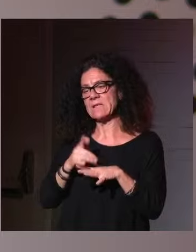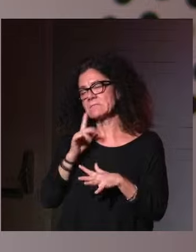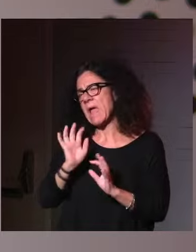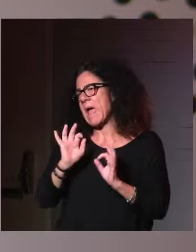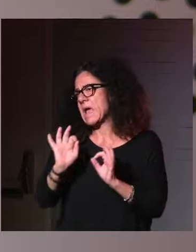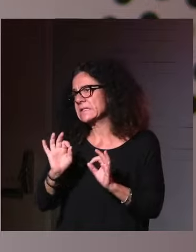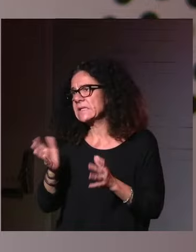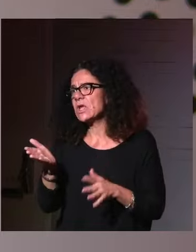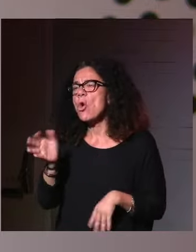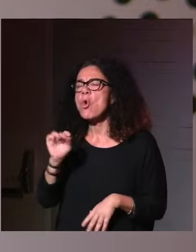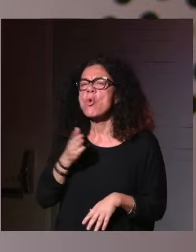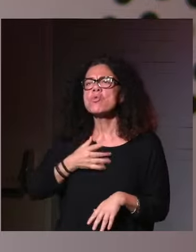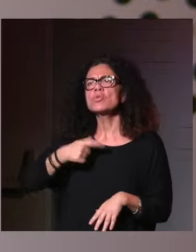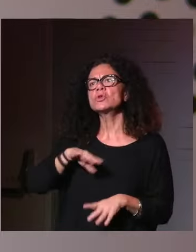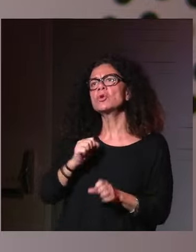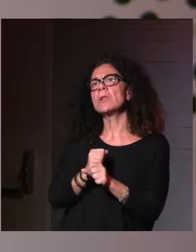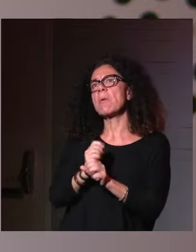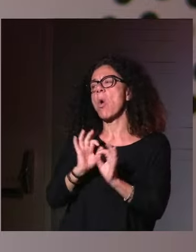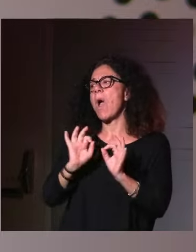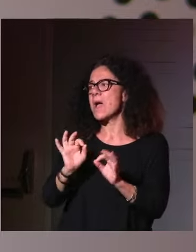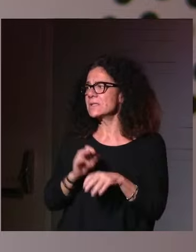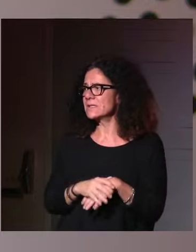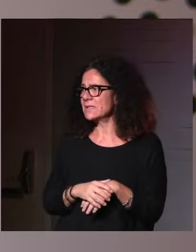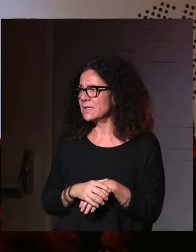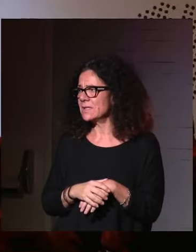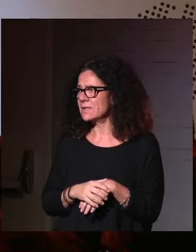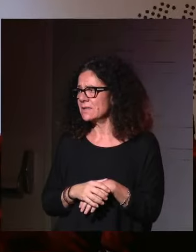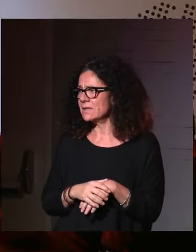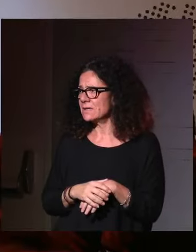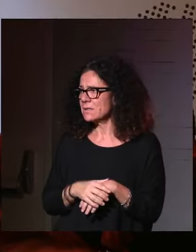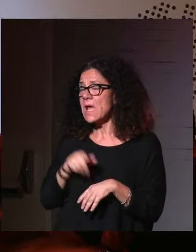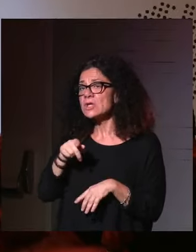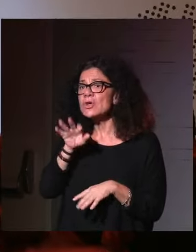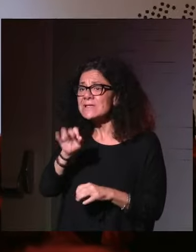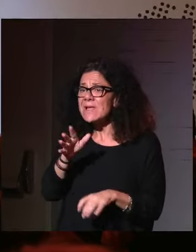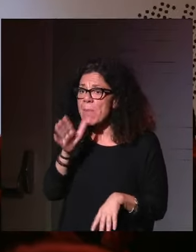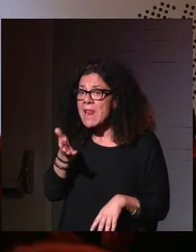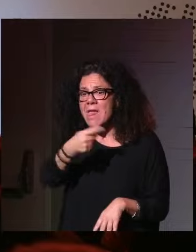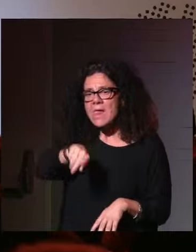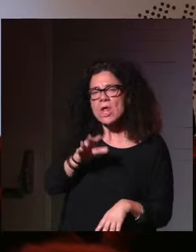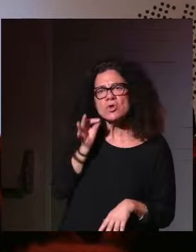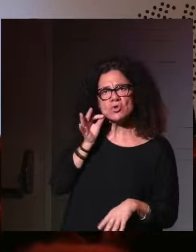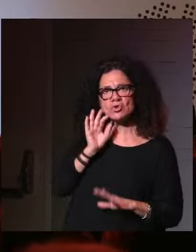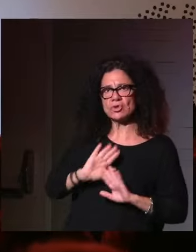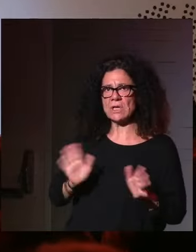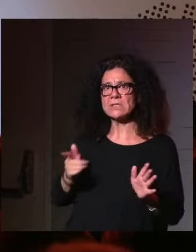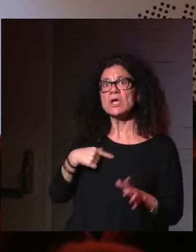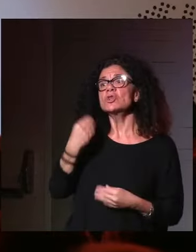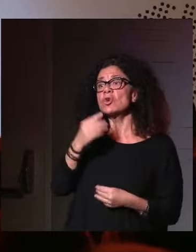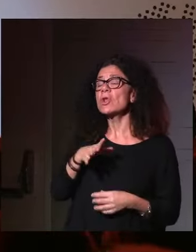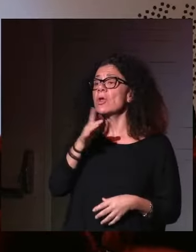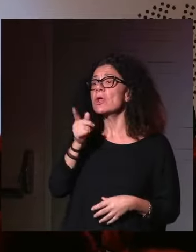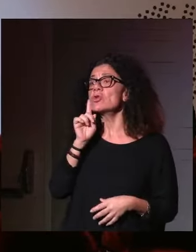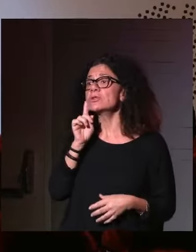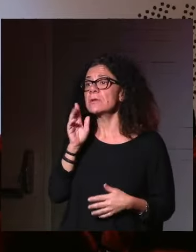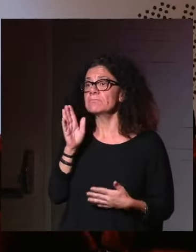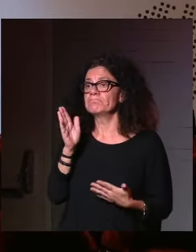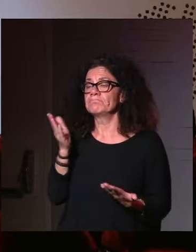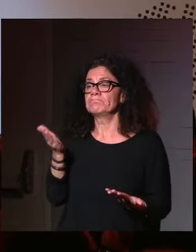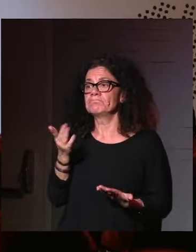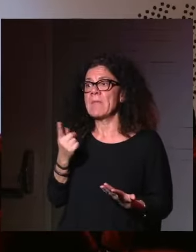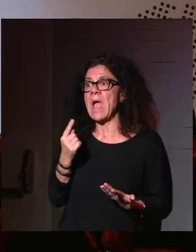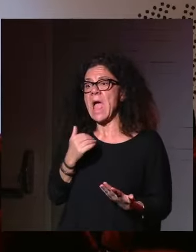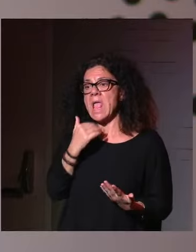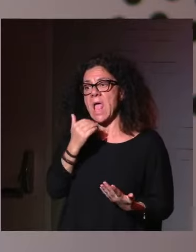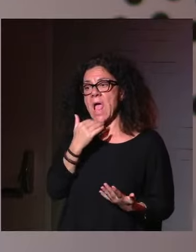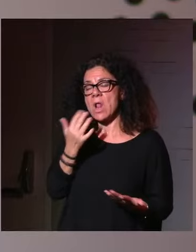que nuestro trabajo es así pero se da pod des contado que es así para nosotras bueno Eh Yo creo que por por eso no no sé hasta qué punto hay algo que